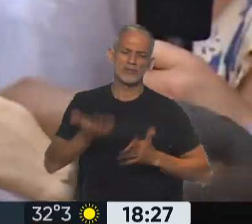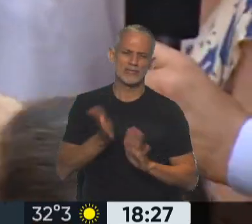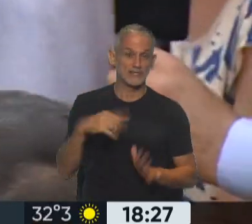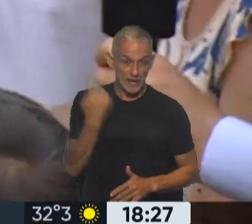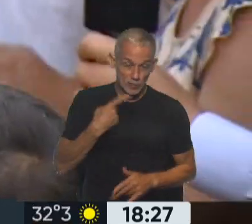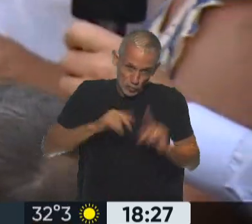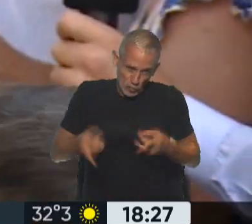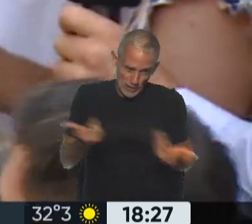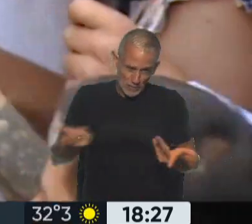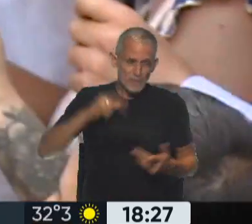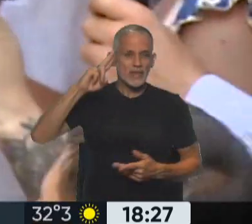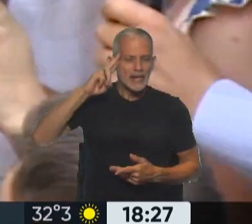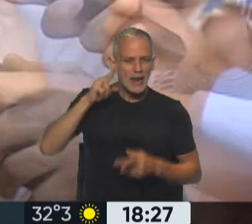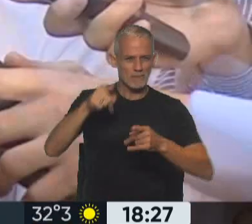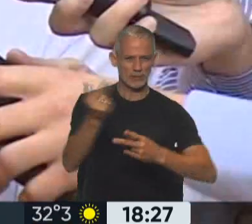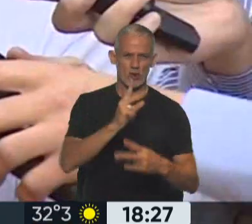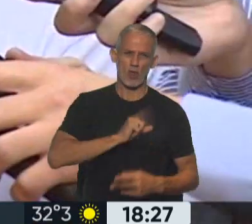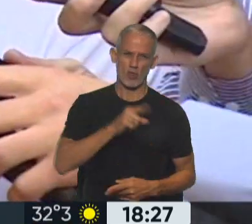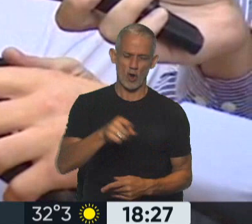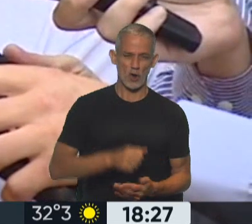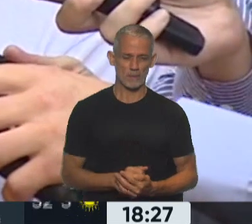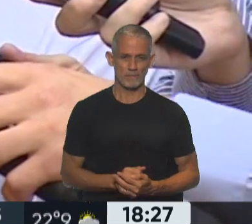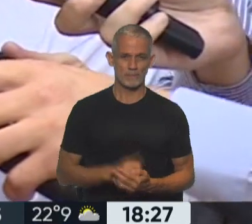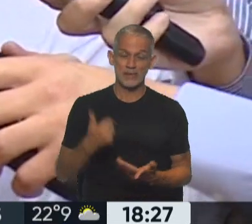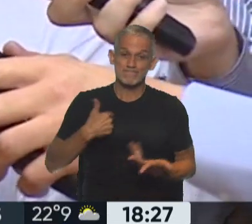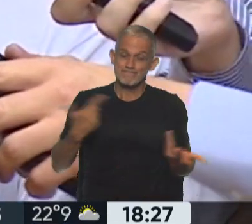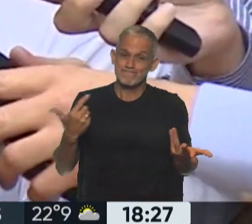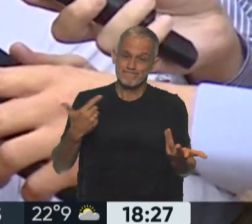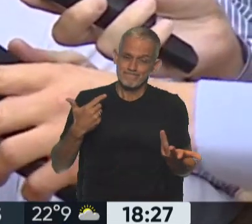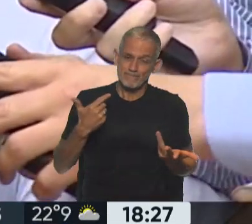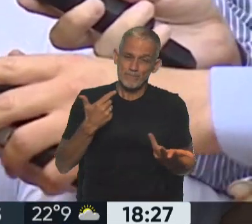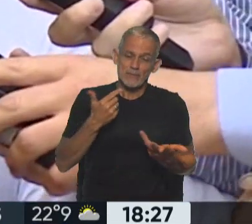nosotros también, respetuosos de su dolor. Para mí, sin palabras,